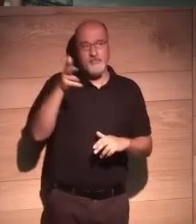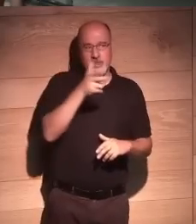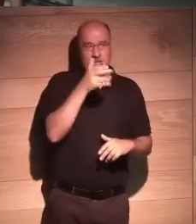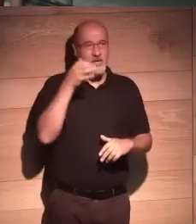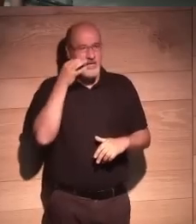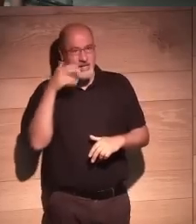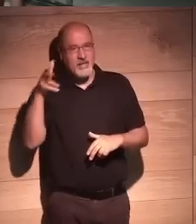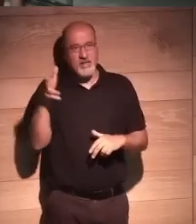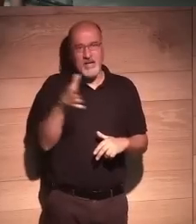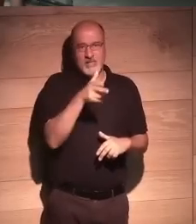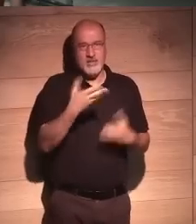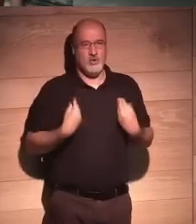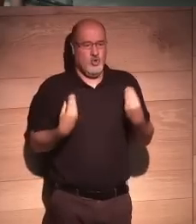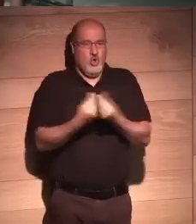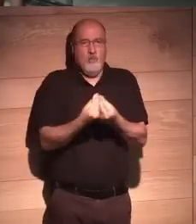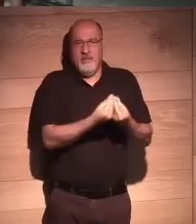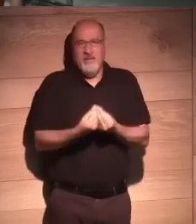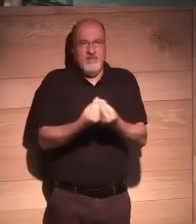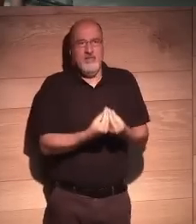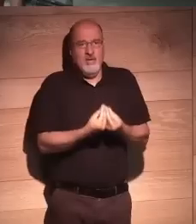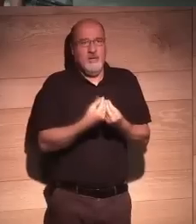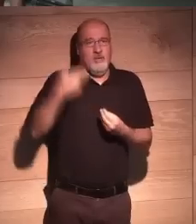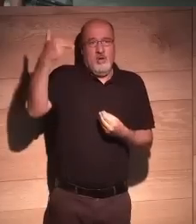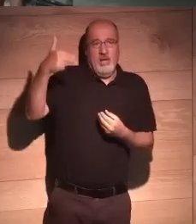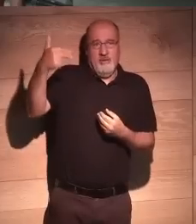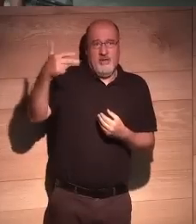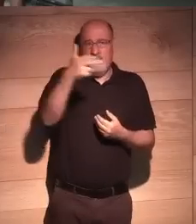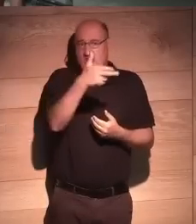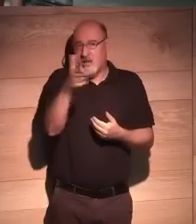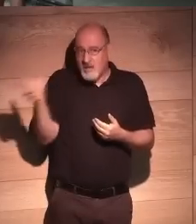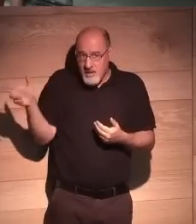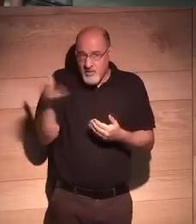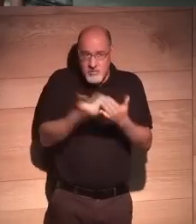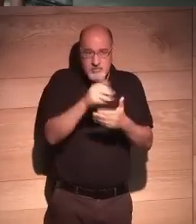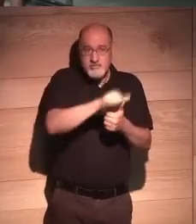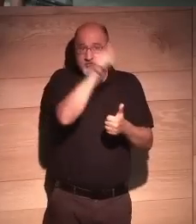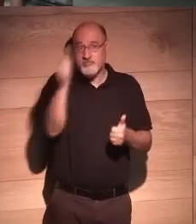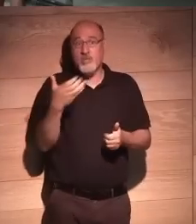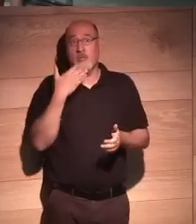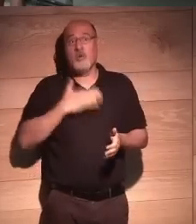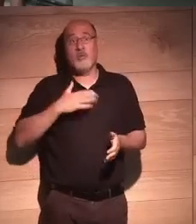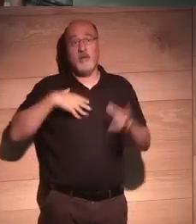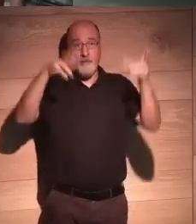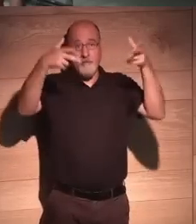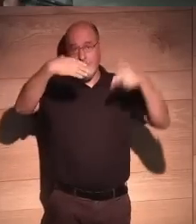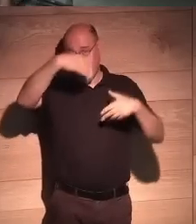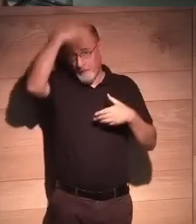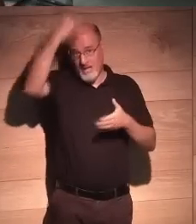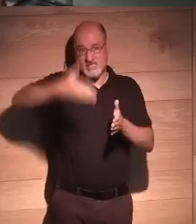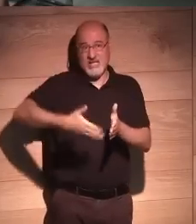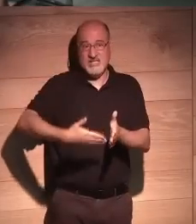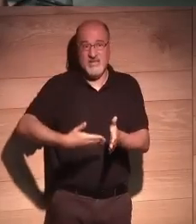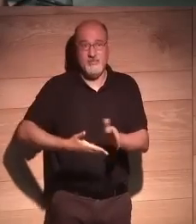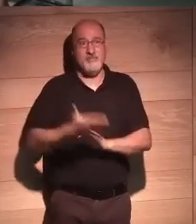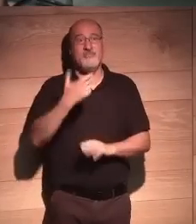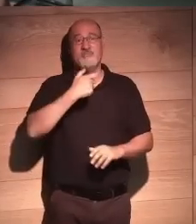a reality de convivencia en el que Hombre, hay gente que se reality es pelea, lo de pero por ejemplo mis Masterchef amigos. es otro tipo de reality en el que la gente Sí, son concursos de